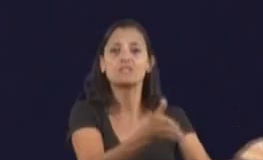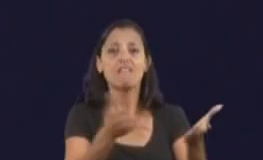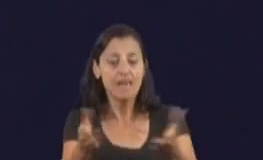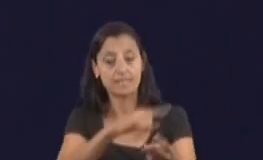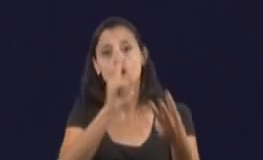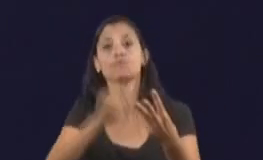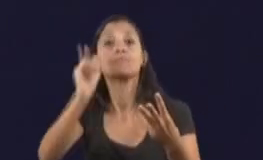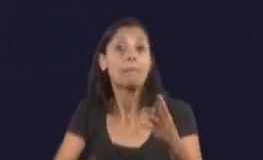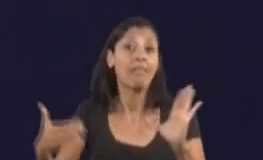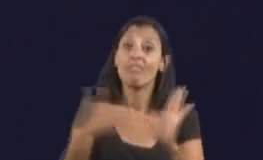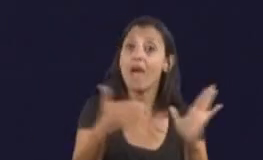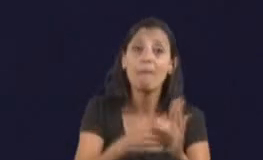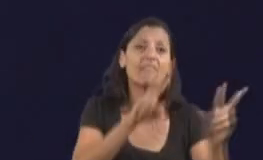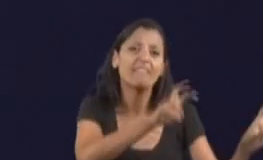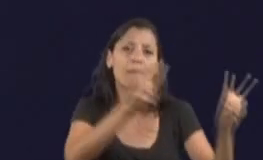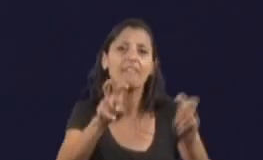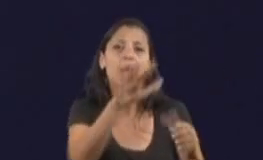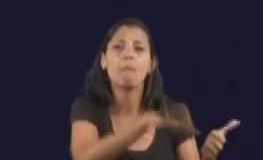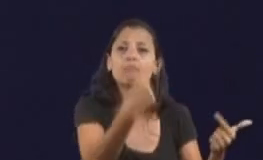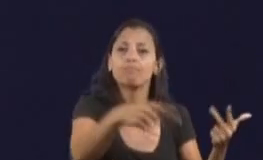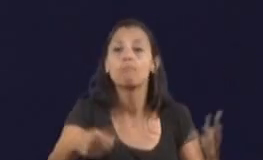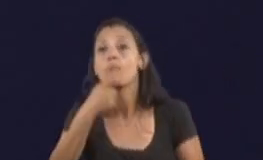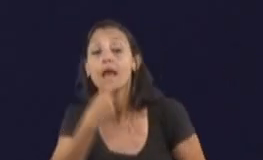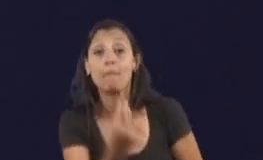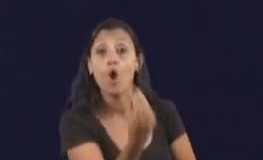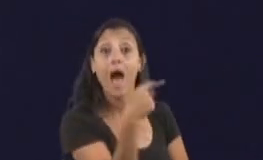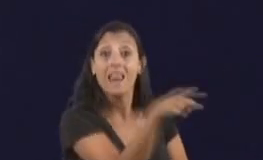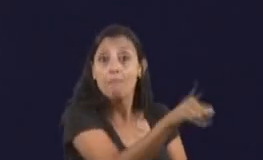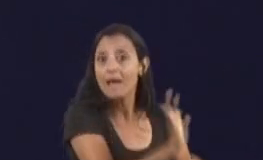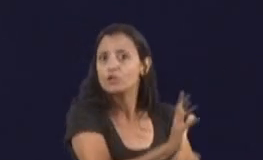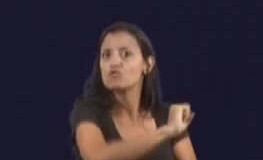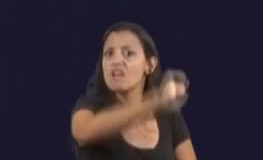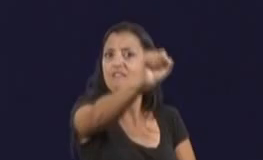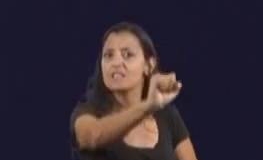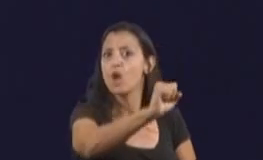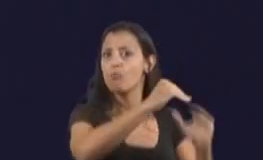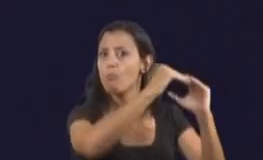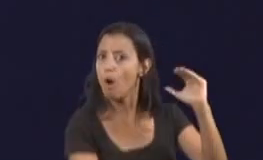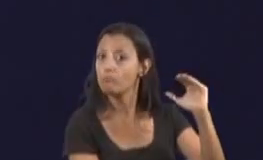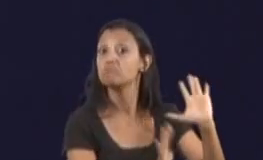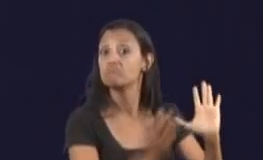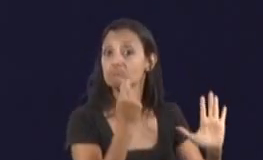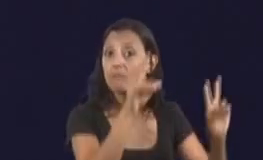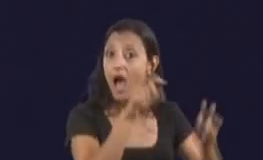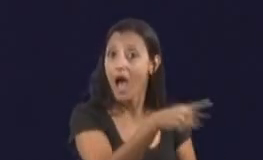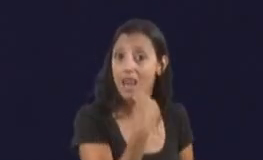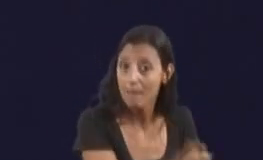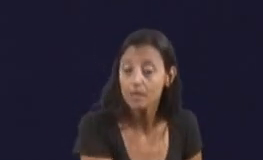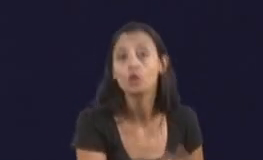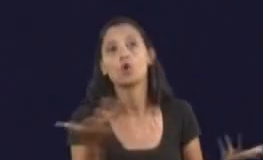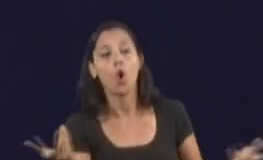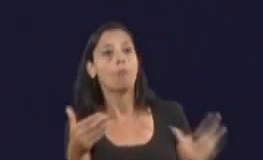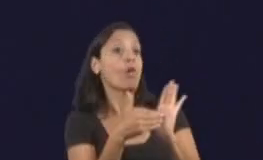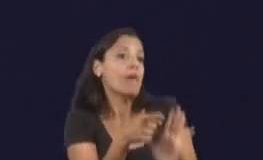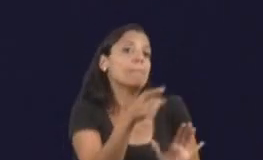una división por rubro donde, por ejemplo, alimentos dio una inflación muy baja. Por supuesto que si tu